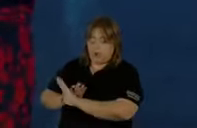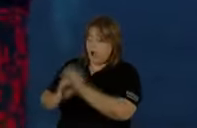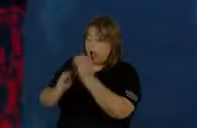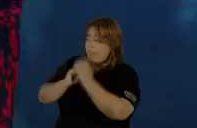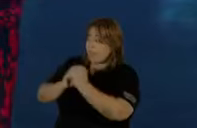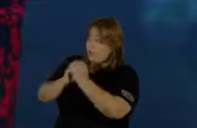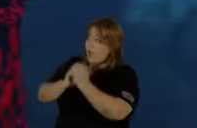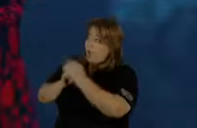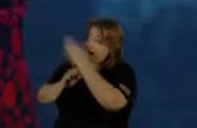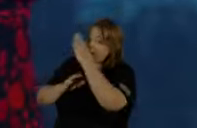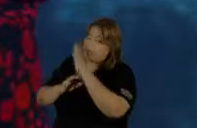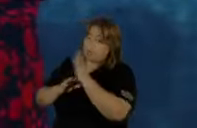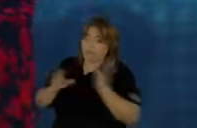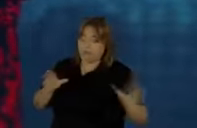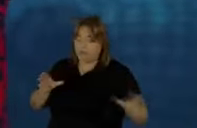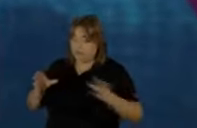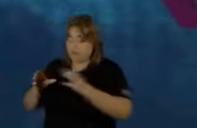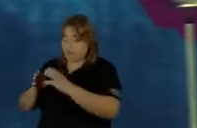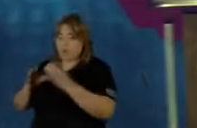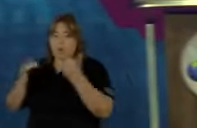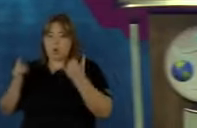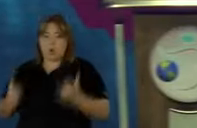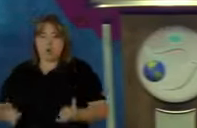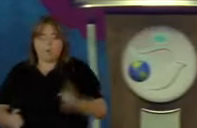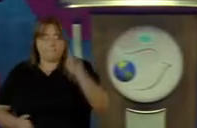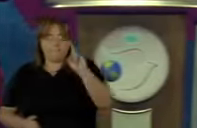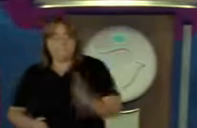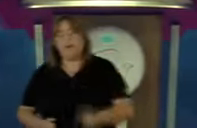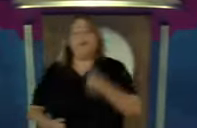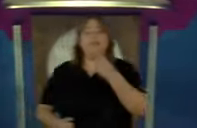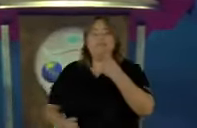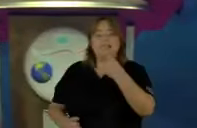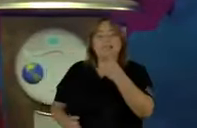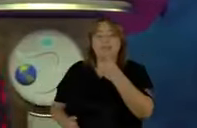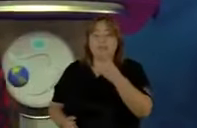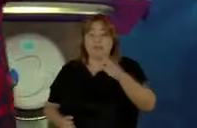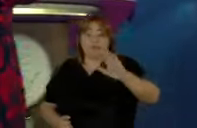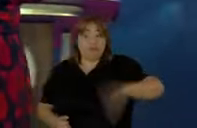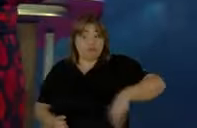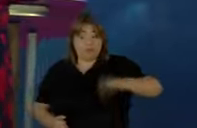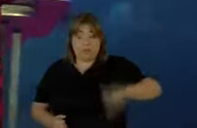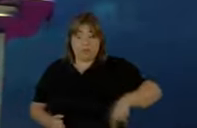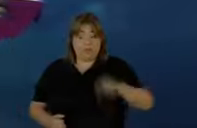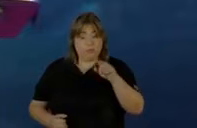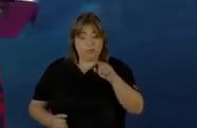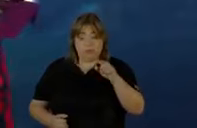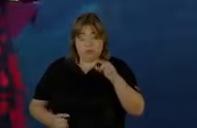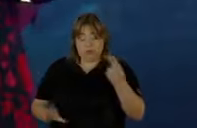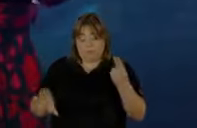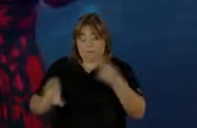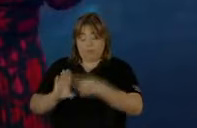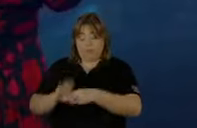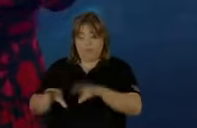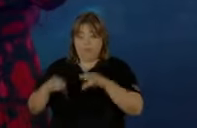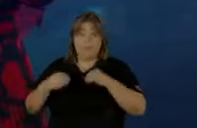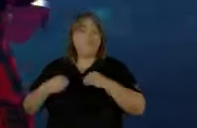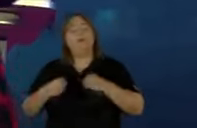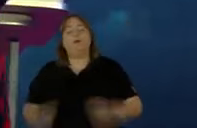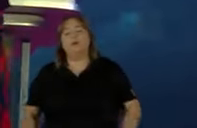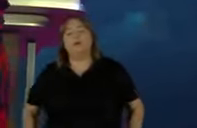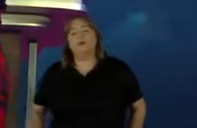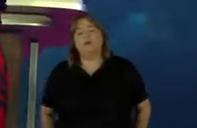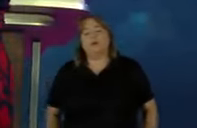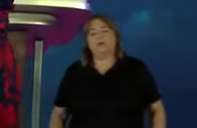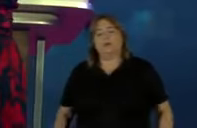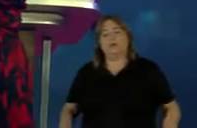Señor. Hoy yo tengo que decirte, si todavía tú no perteneces, pastora, pero yo soy familia, sí.